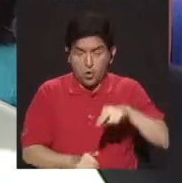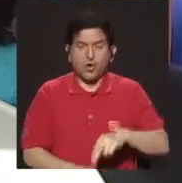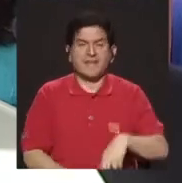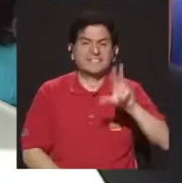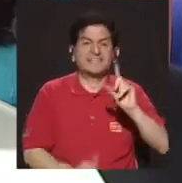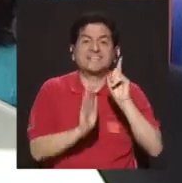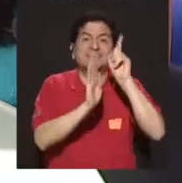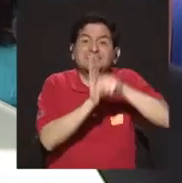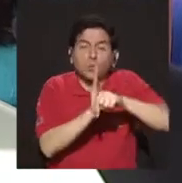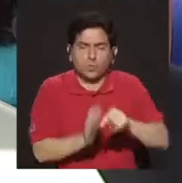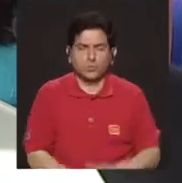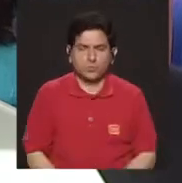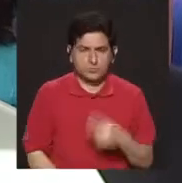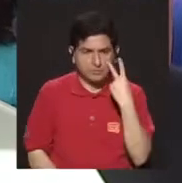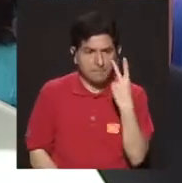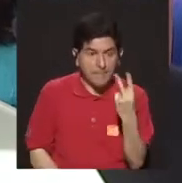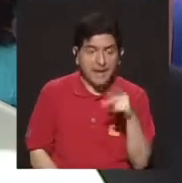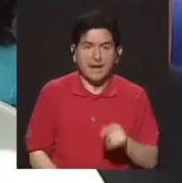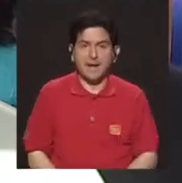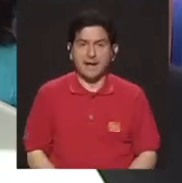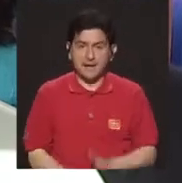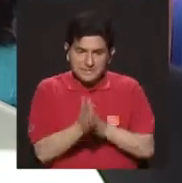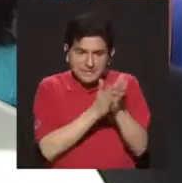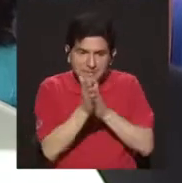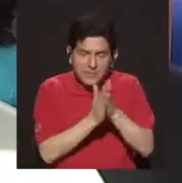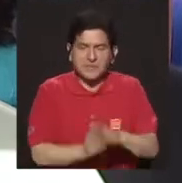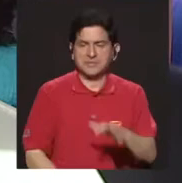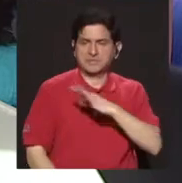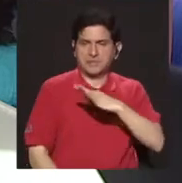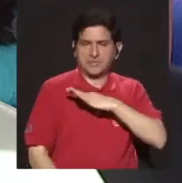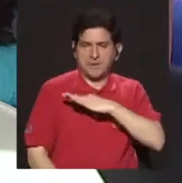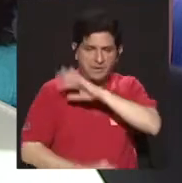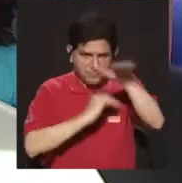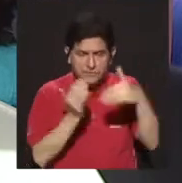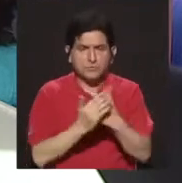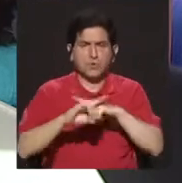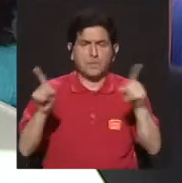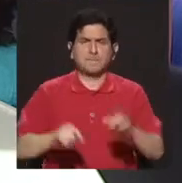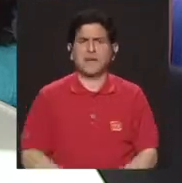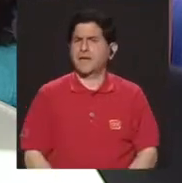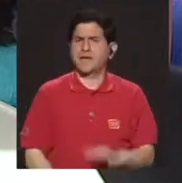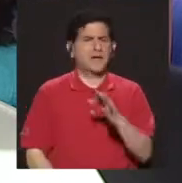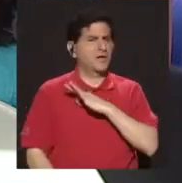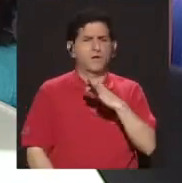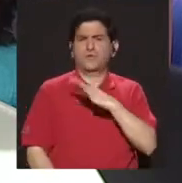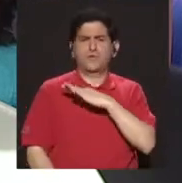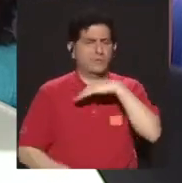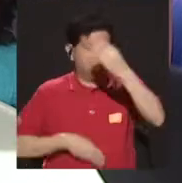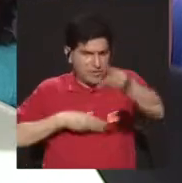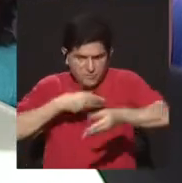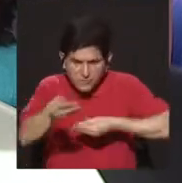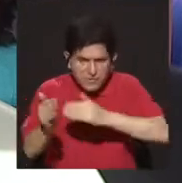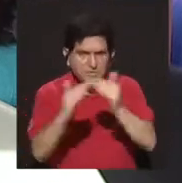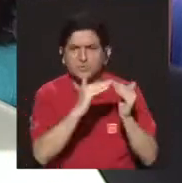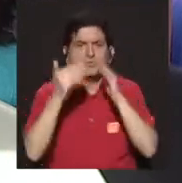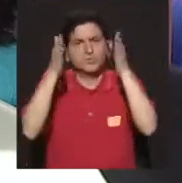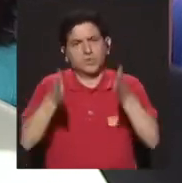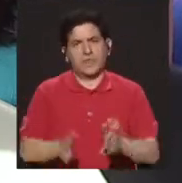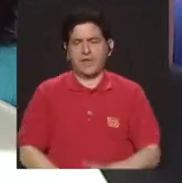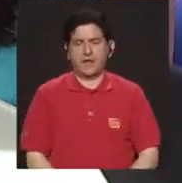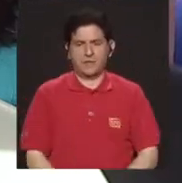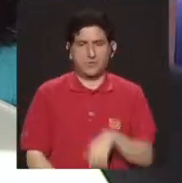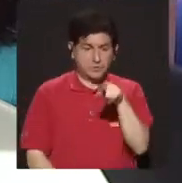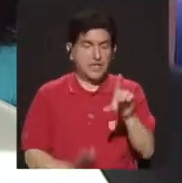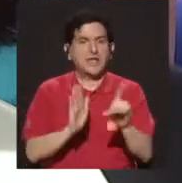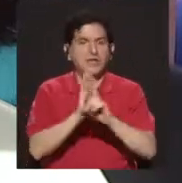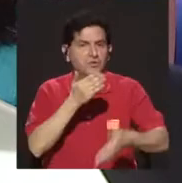cuenta que hay un aprovechamiento de un bien del estado y que no está habiendo una retribución real que podría ser invertida en la ciudadanía nuevamente y en esos